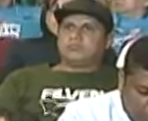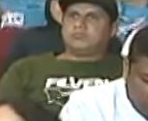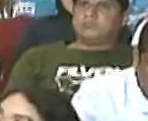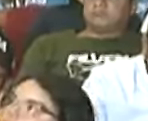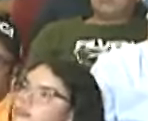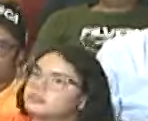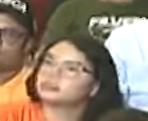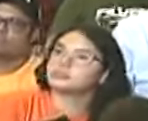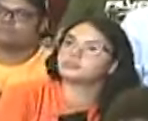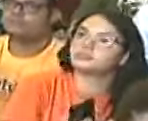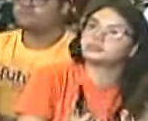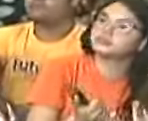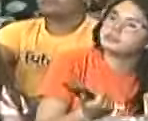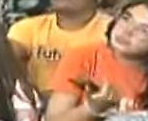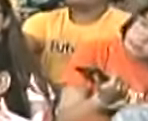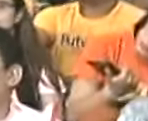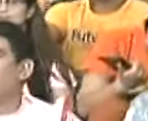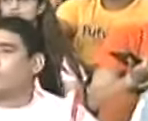Buen día.